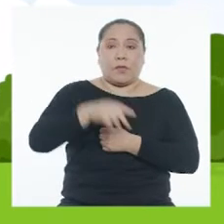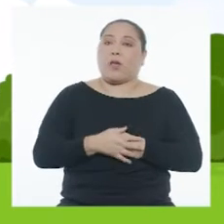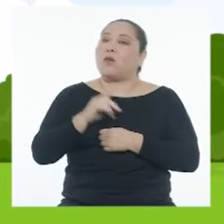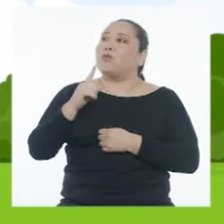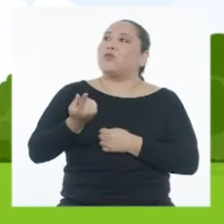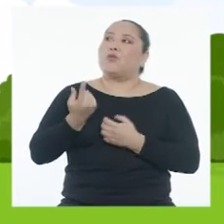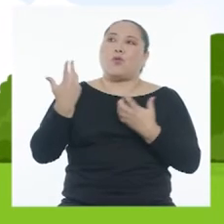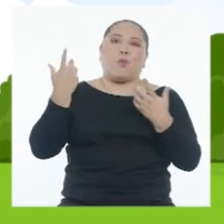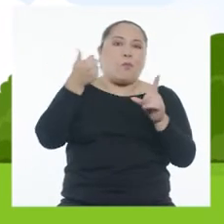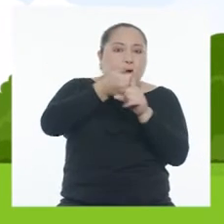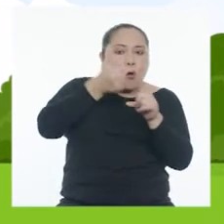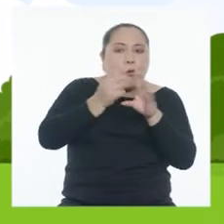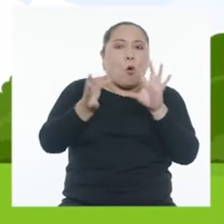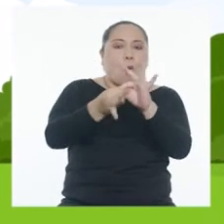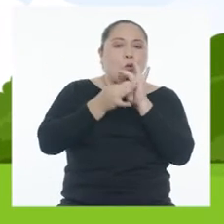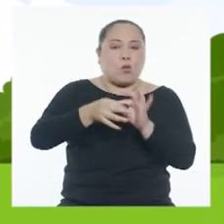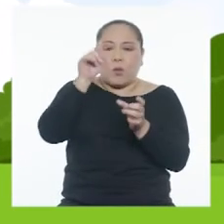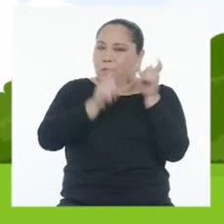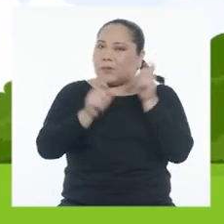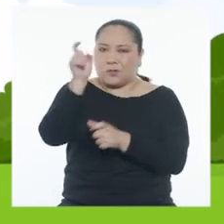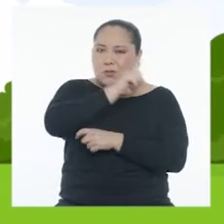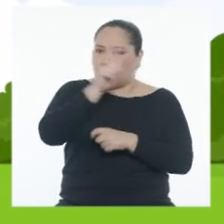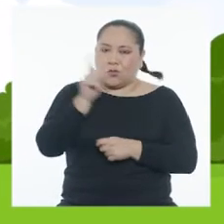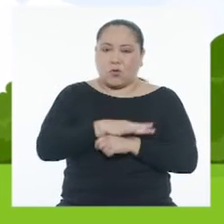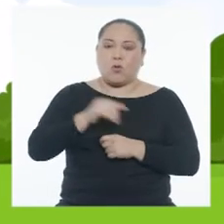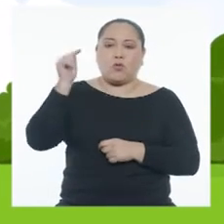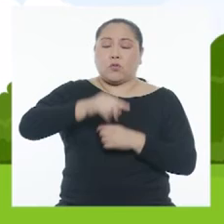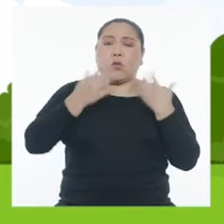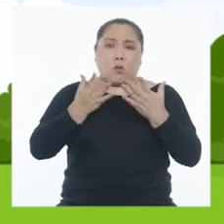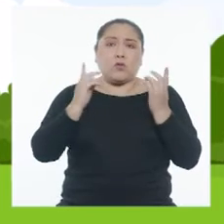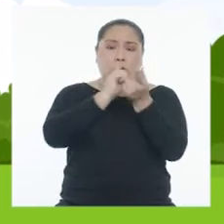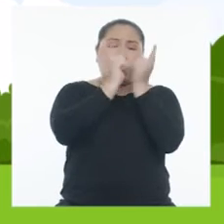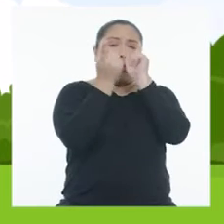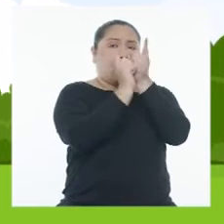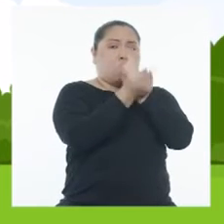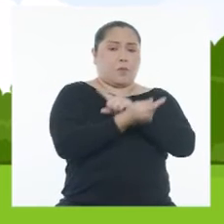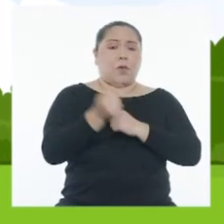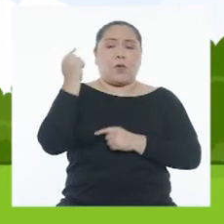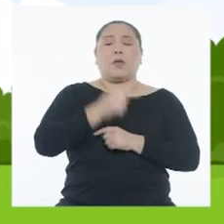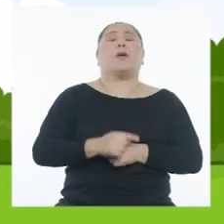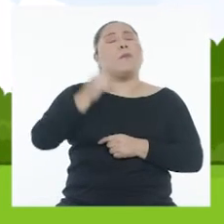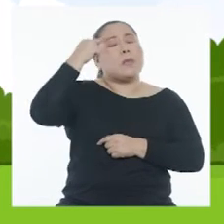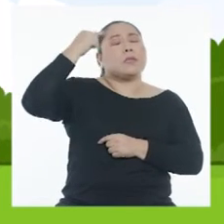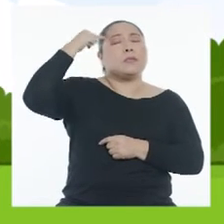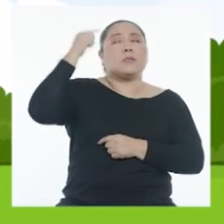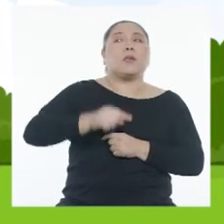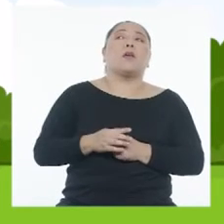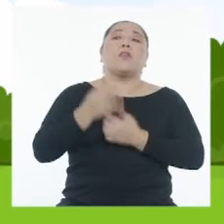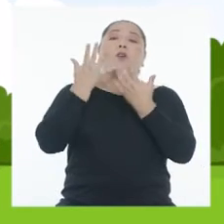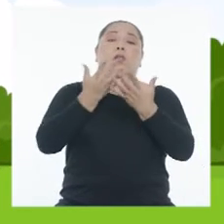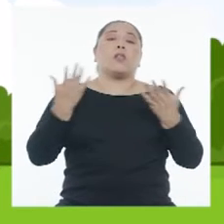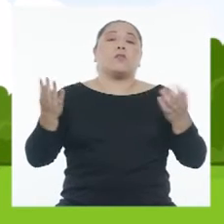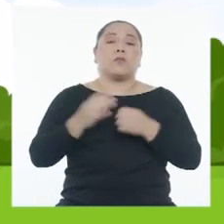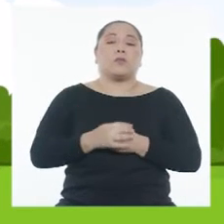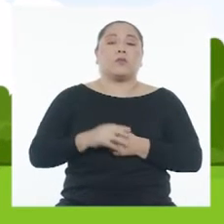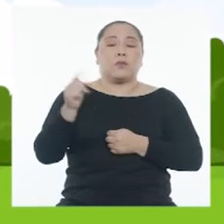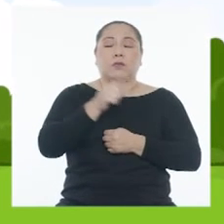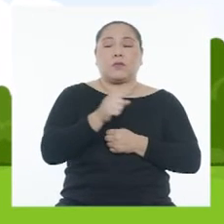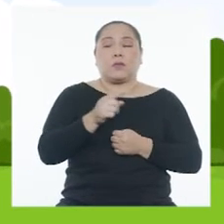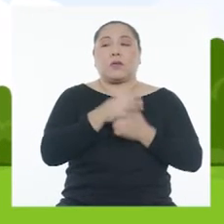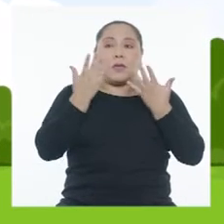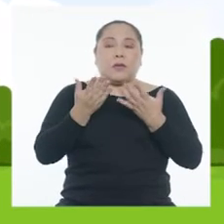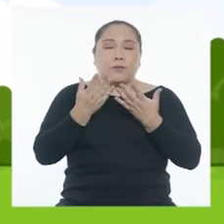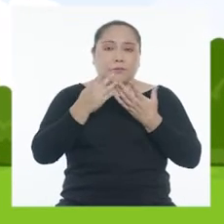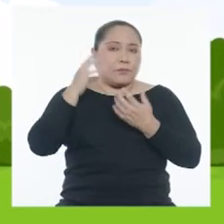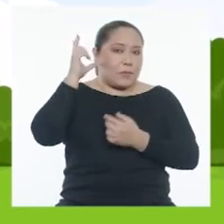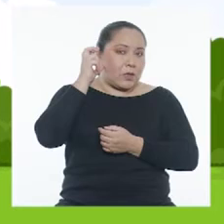vulnerabilidad no es inherente a las personas, sino que es una condición que puede ser modificable teniendo en consideración los factores que